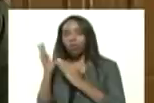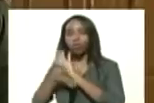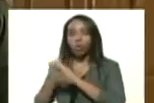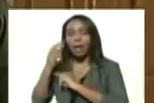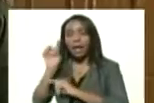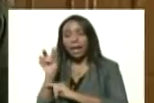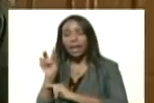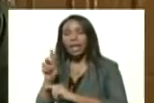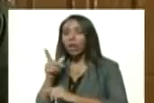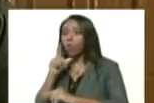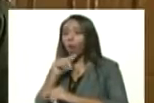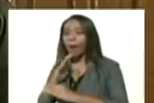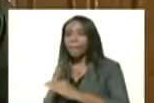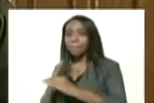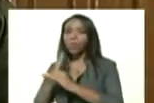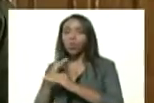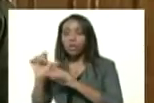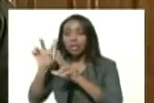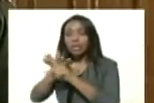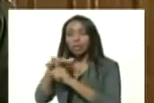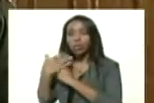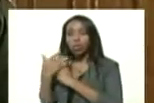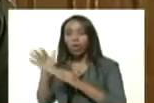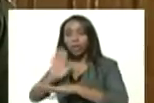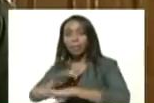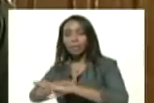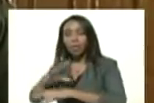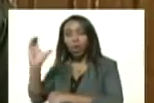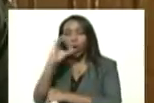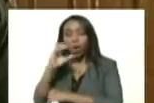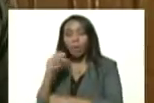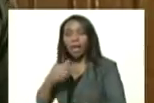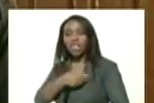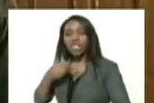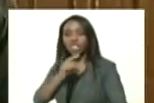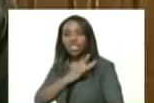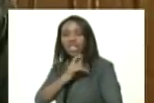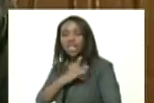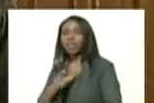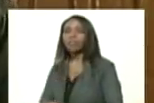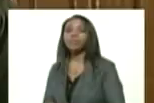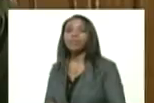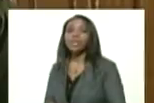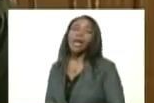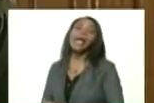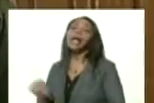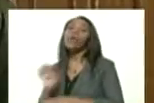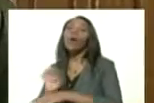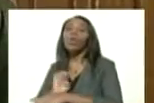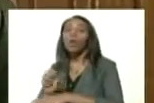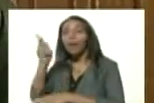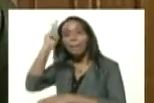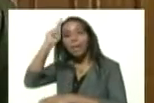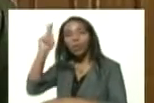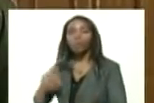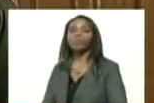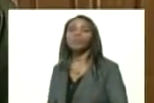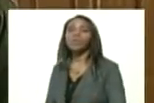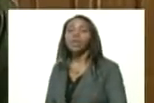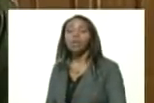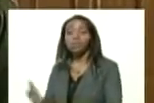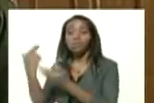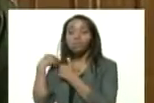imparable la situación que está ocurriendo en colombia en chile en ecuador en perú con